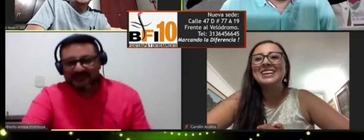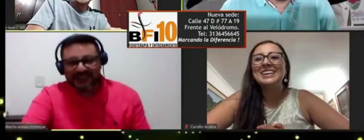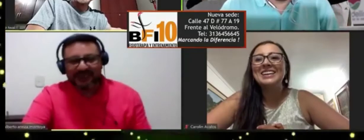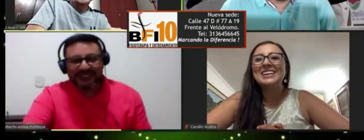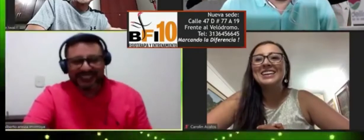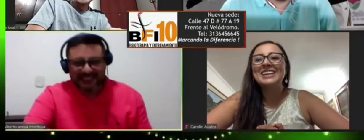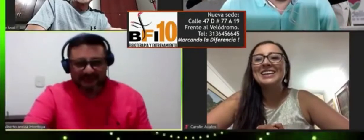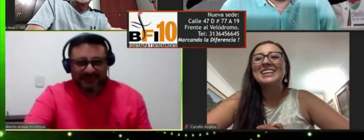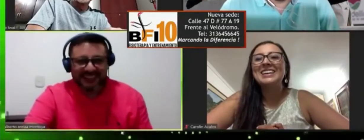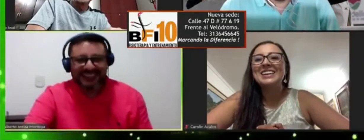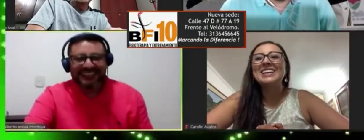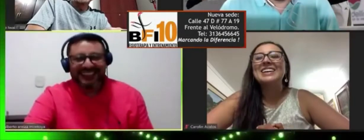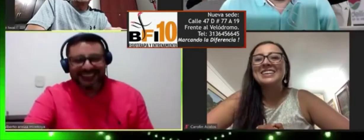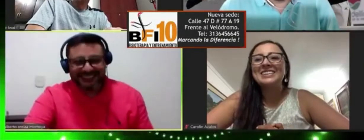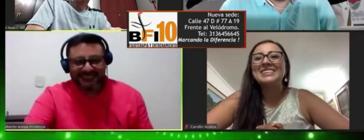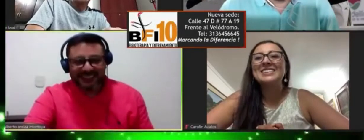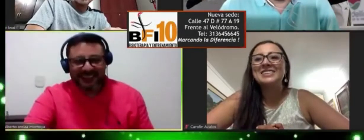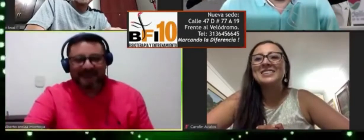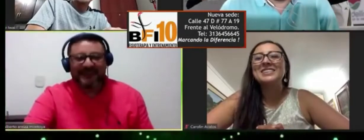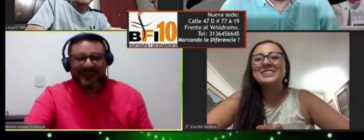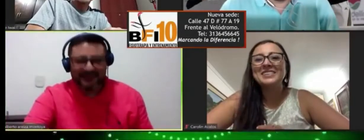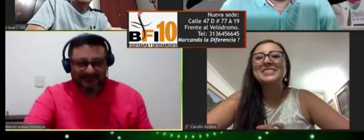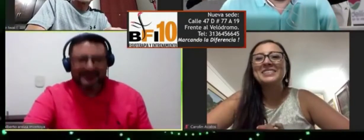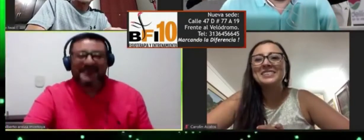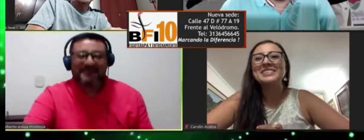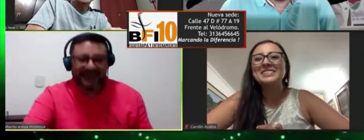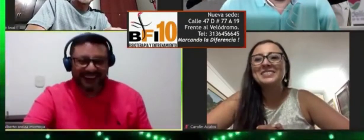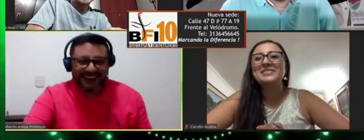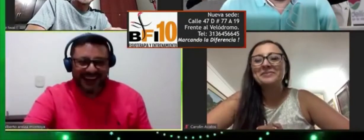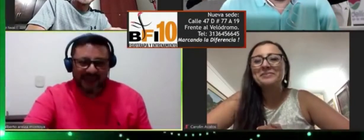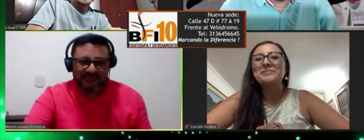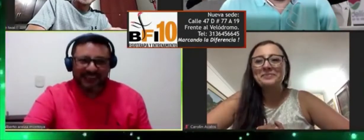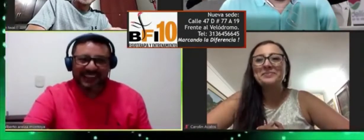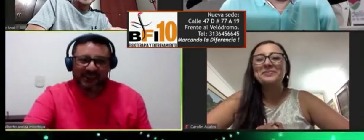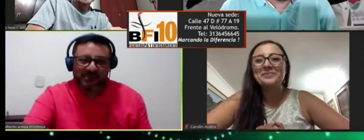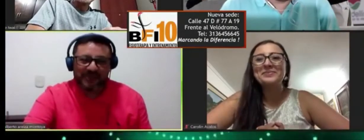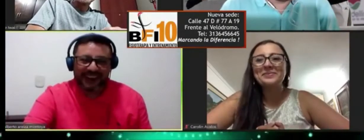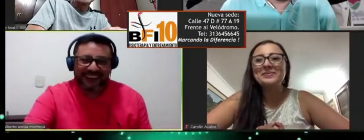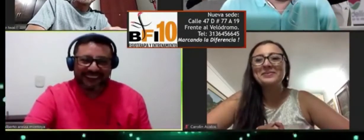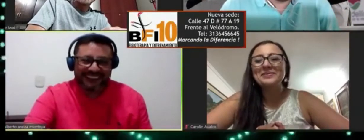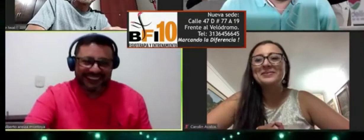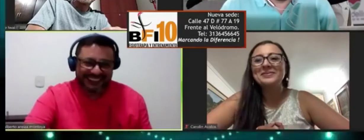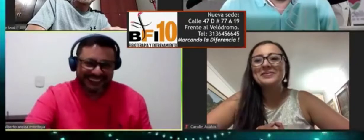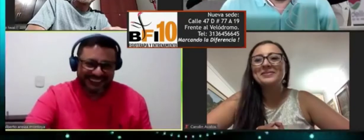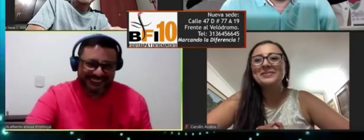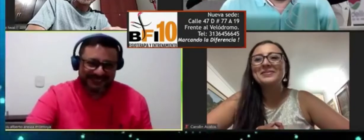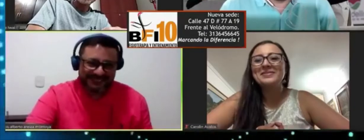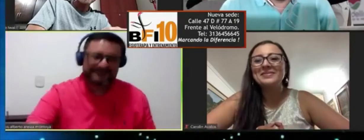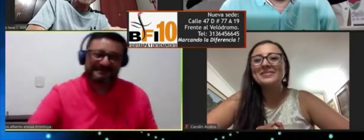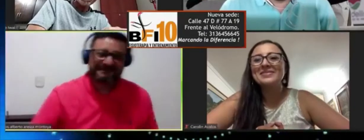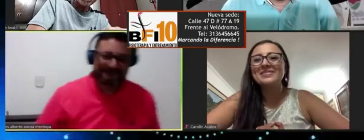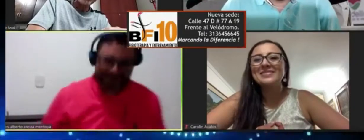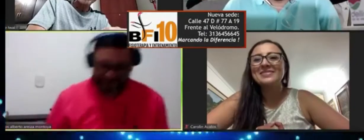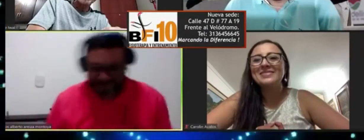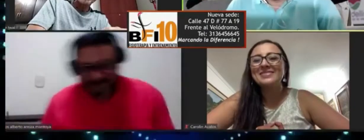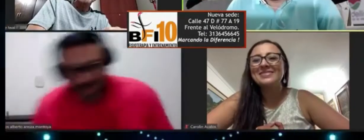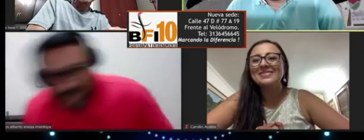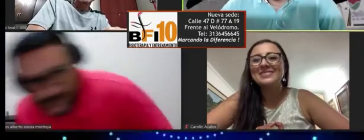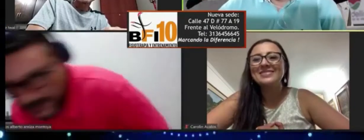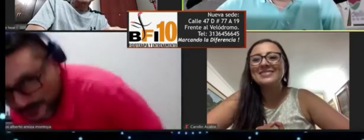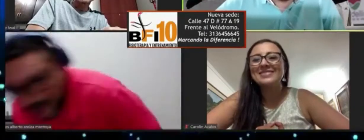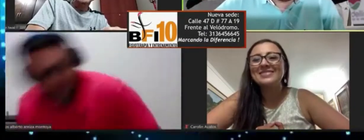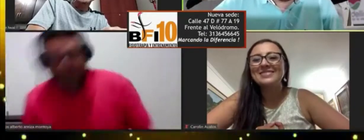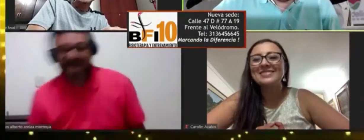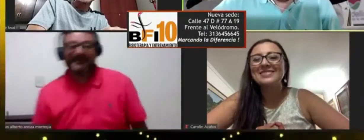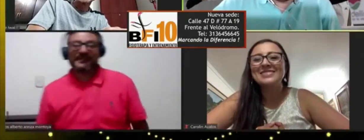misma cosa siempre. Eso queda para aplicarlo para la vida. Bueno,